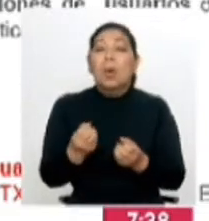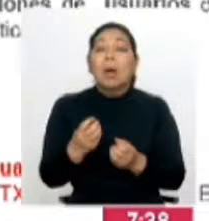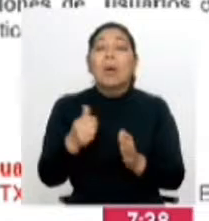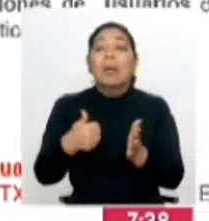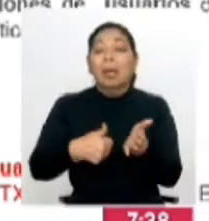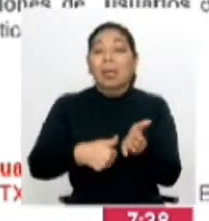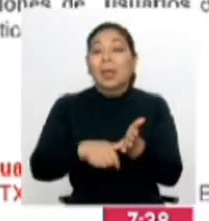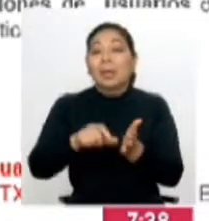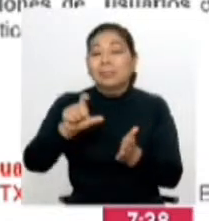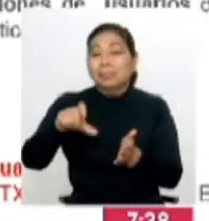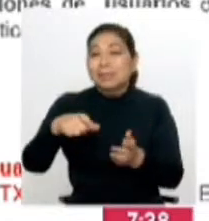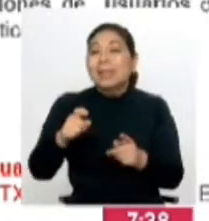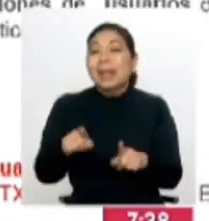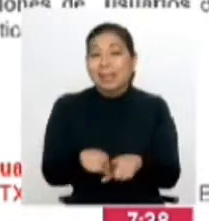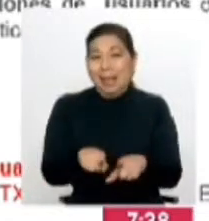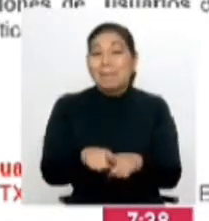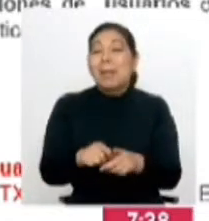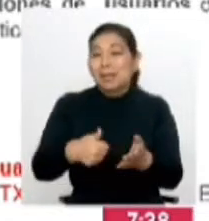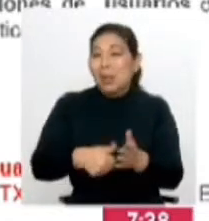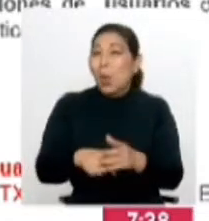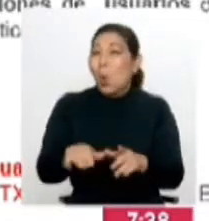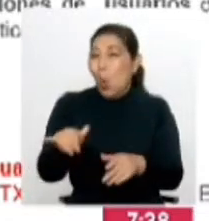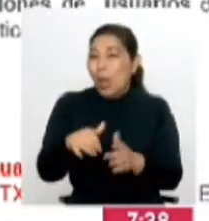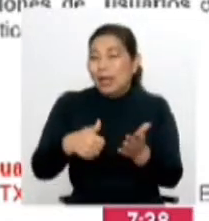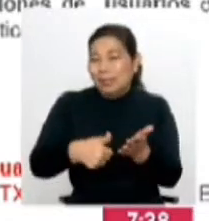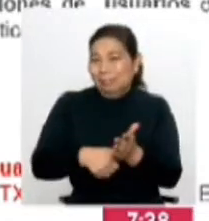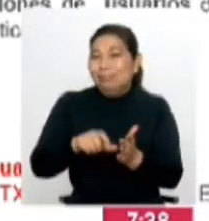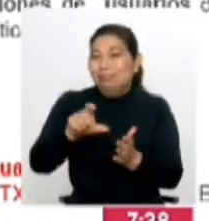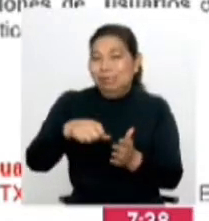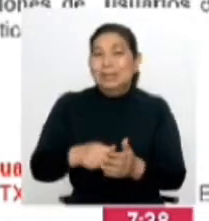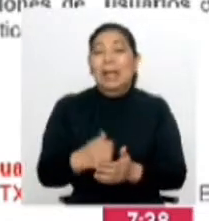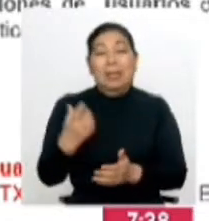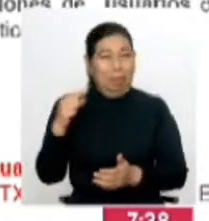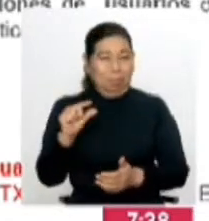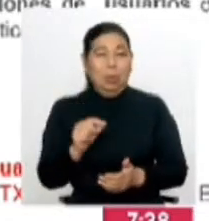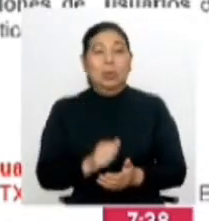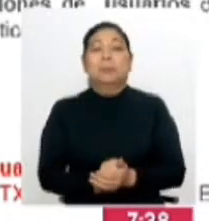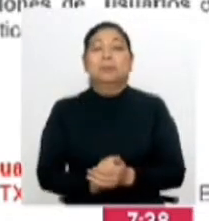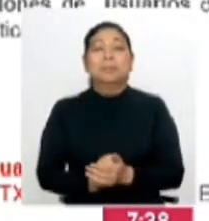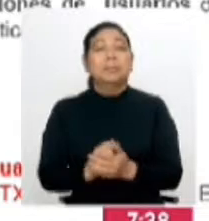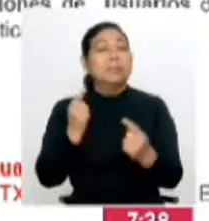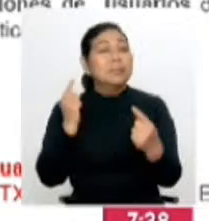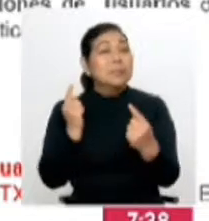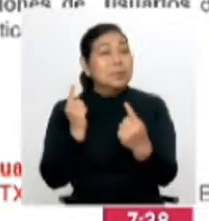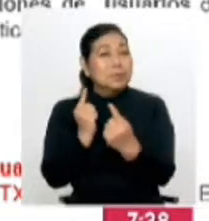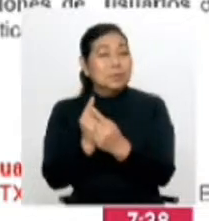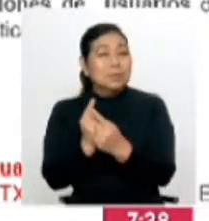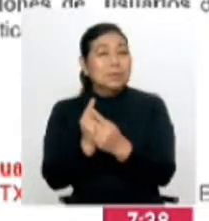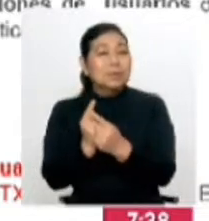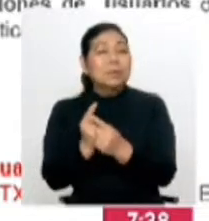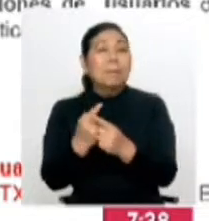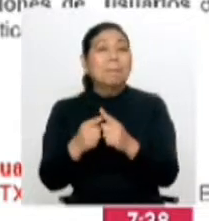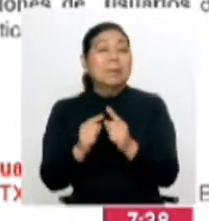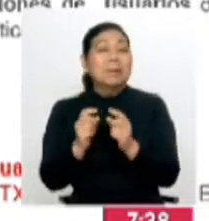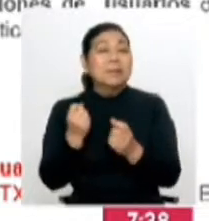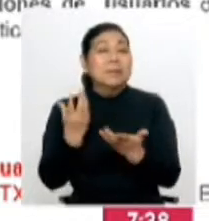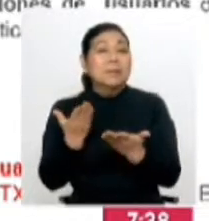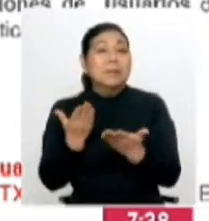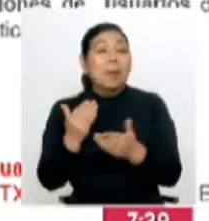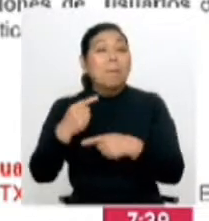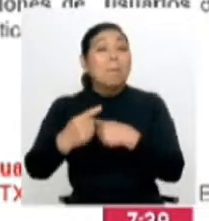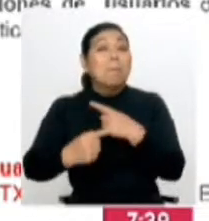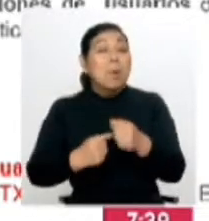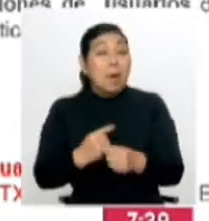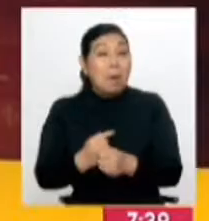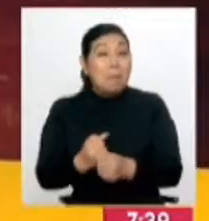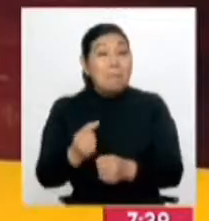DNI. Claro. Ahora la pandemia, esto es reciente. El objetivo de los cajeros automáticos, entiendo, hacia el próximo